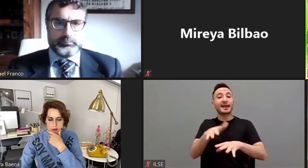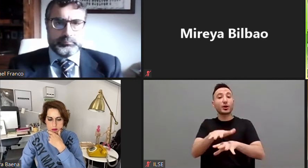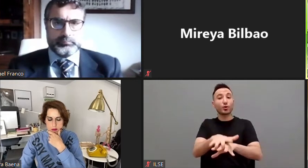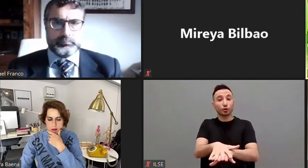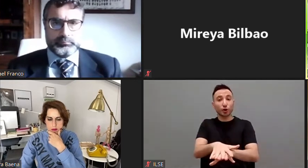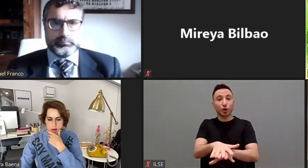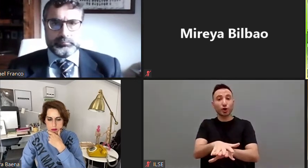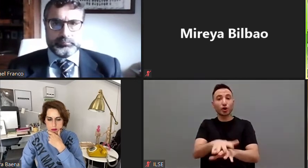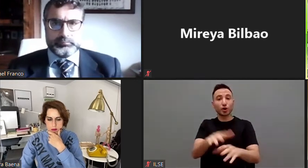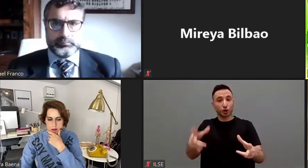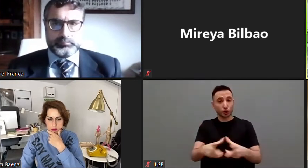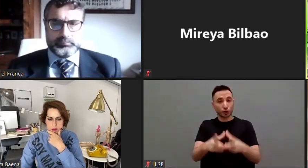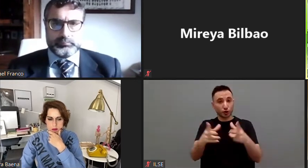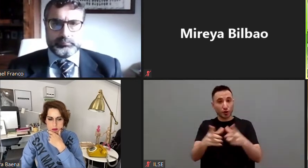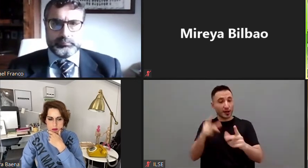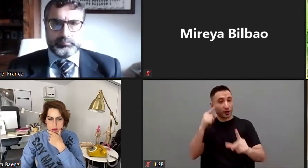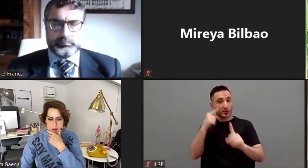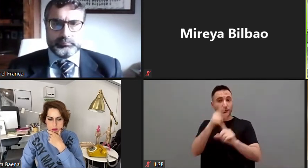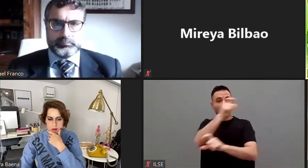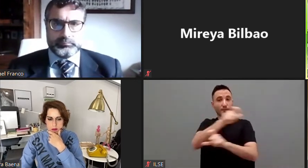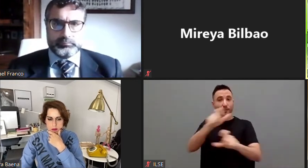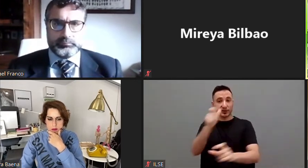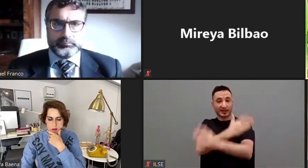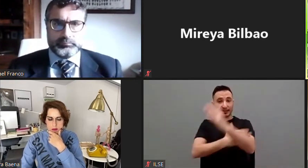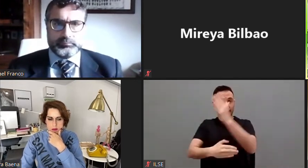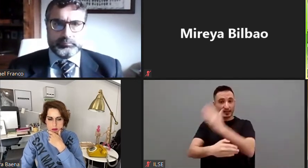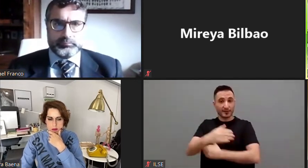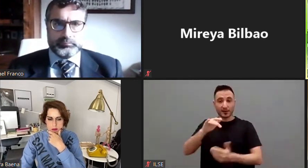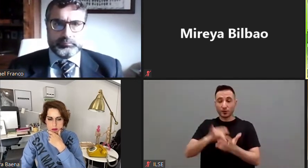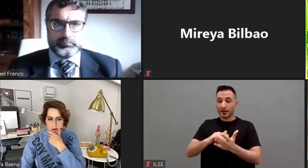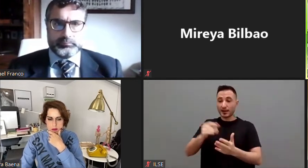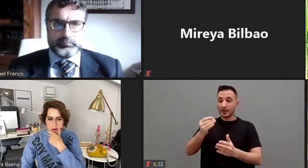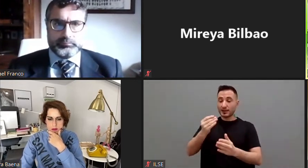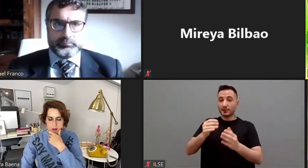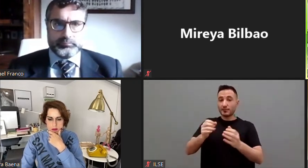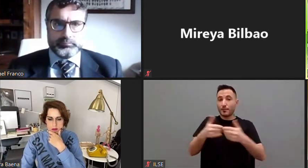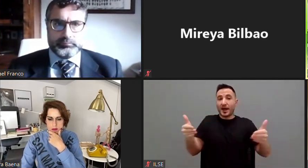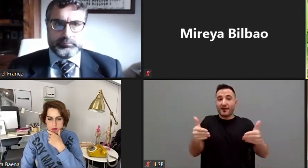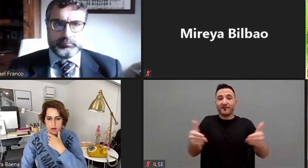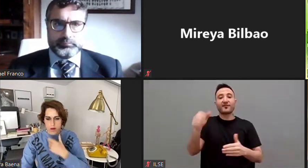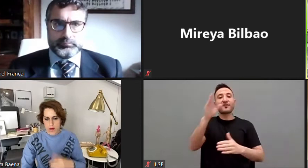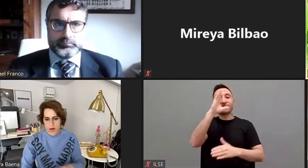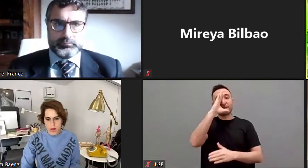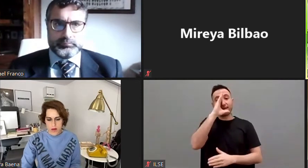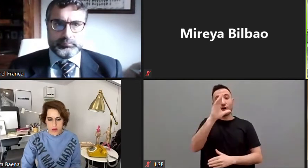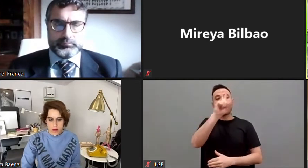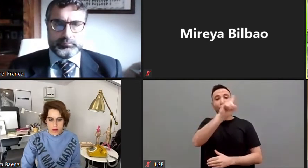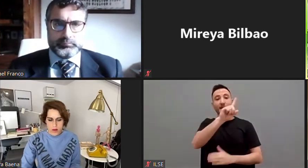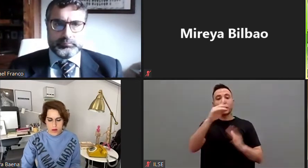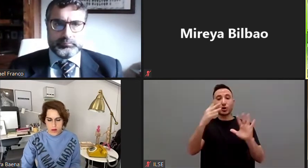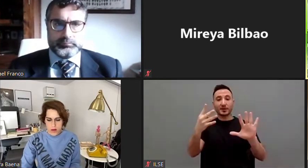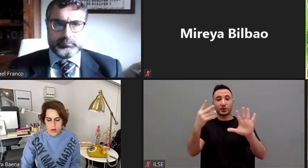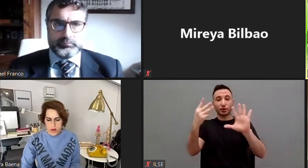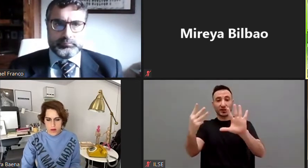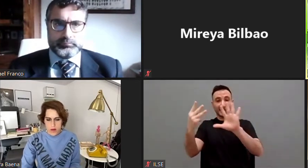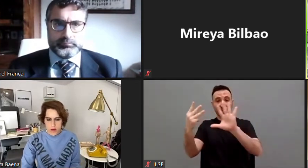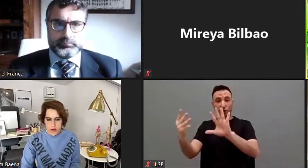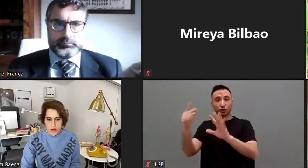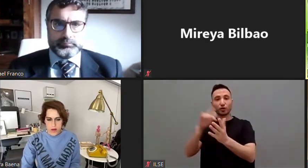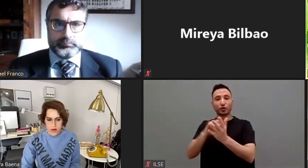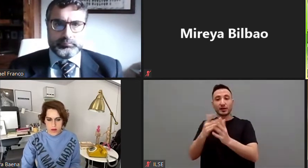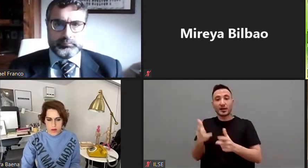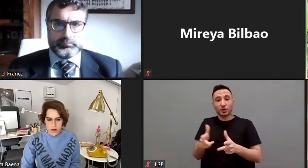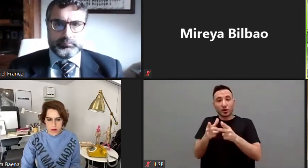discapacidad. Nace en febrero de 1988 y se presenta a la sociedad como un instrumento de cooperación